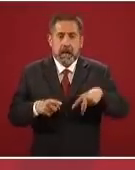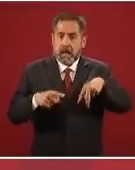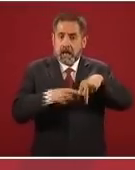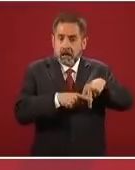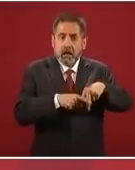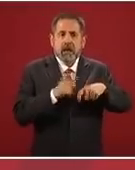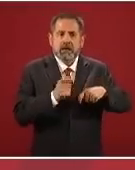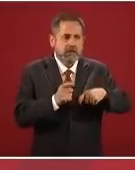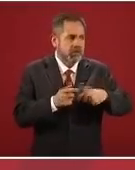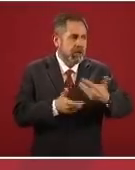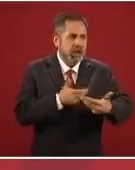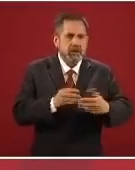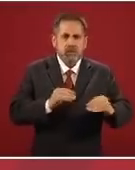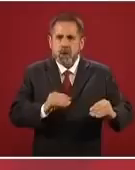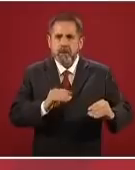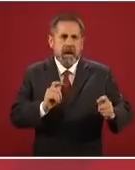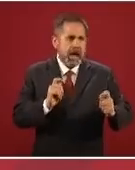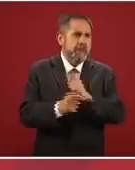transformador.